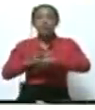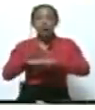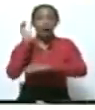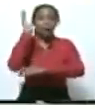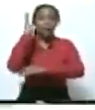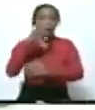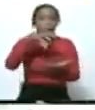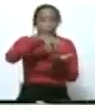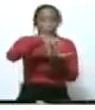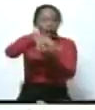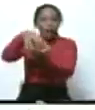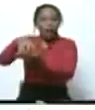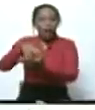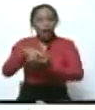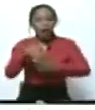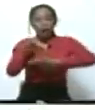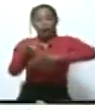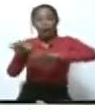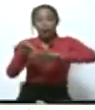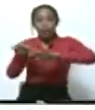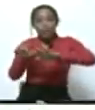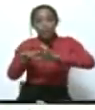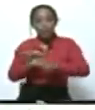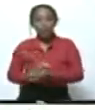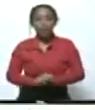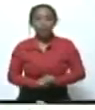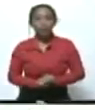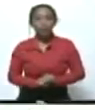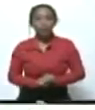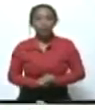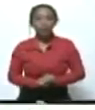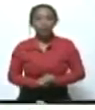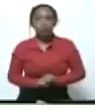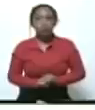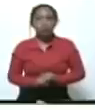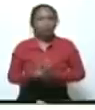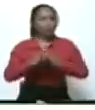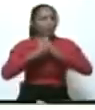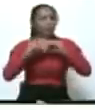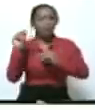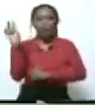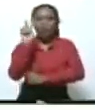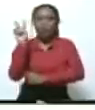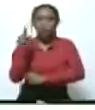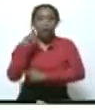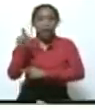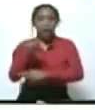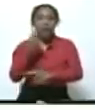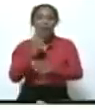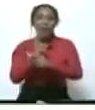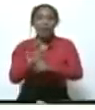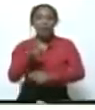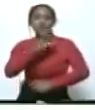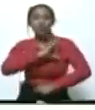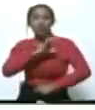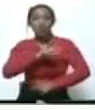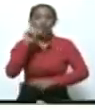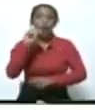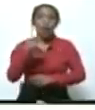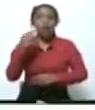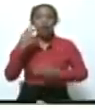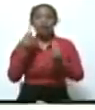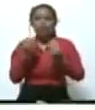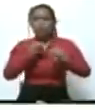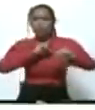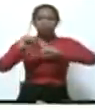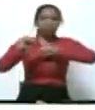los estados, en los municipios, en toda Venezuela. Eso ha estado en las redes sociales y ha estado muy movido el